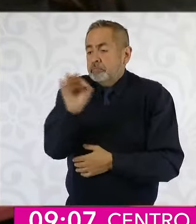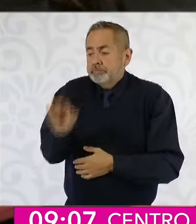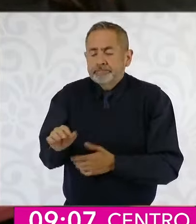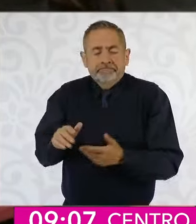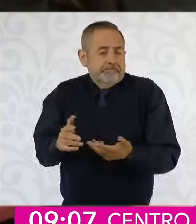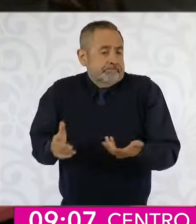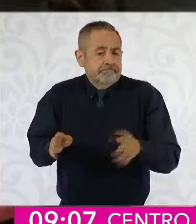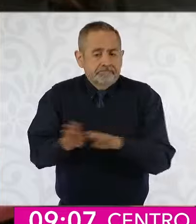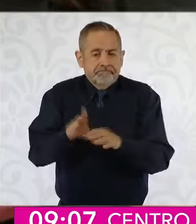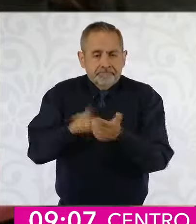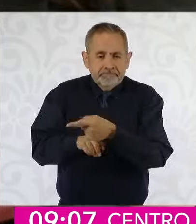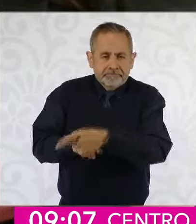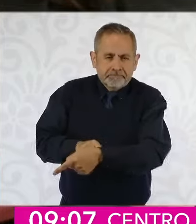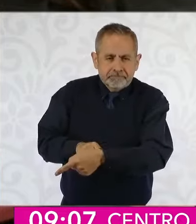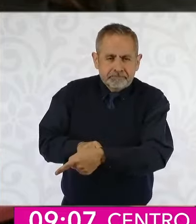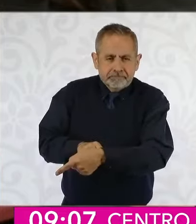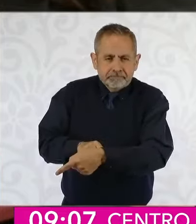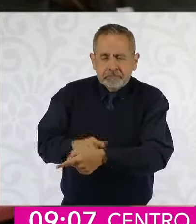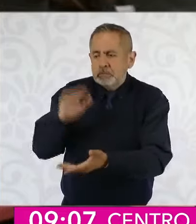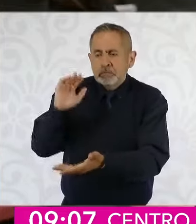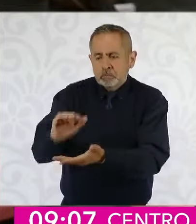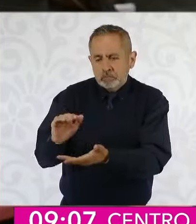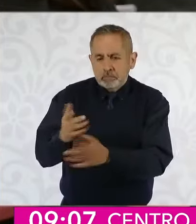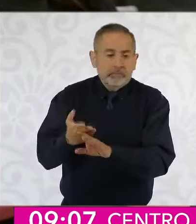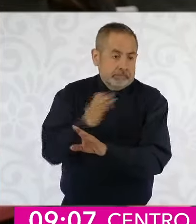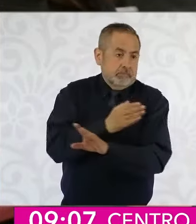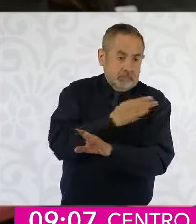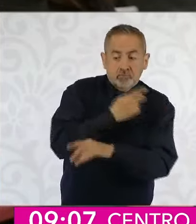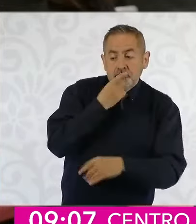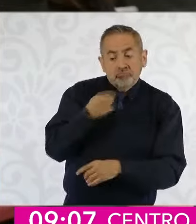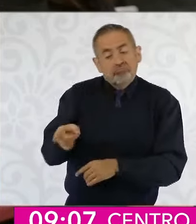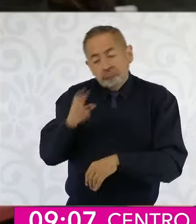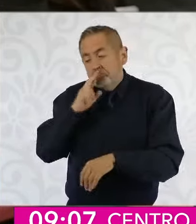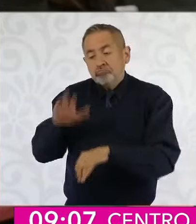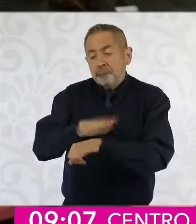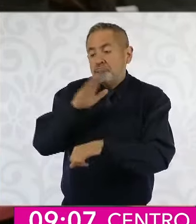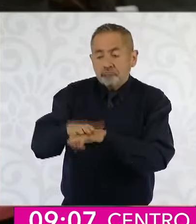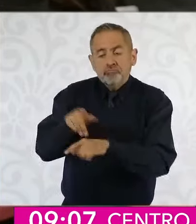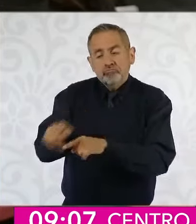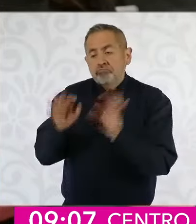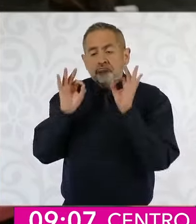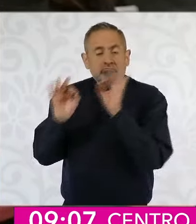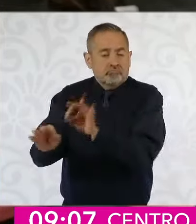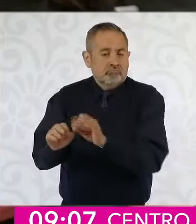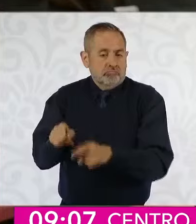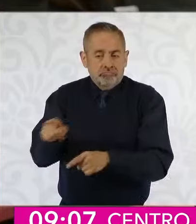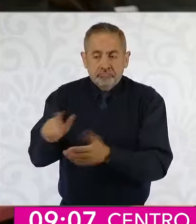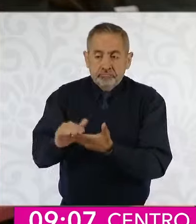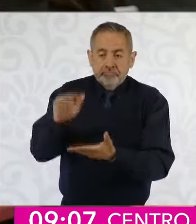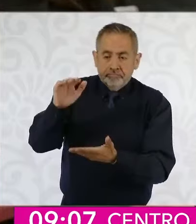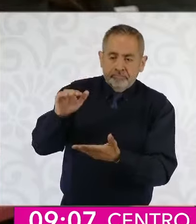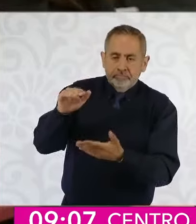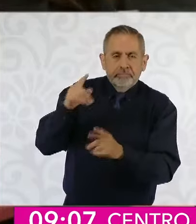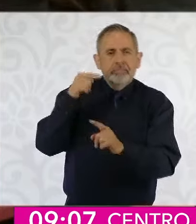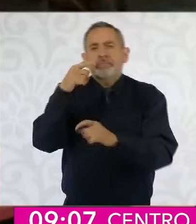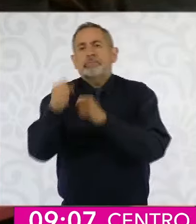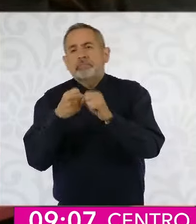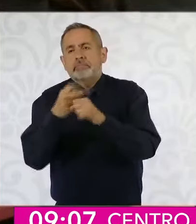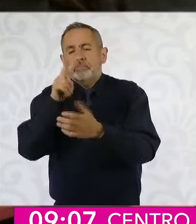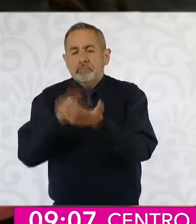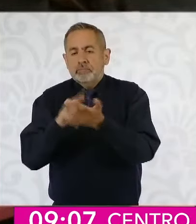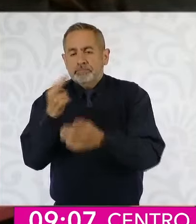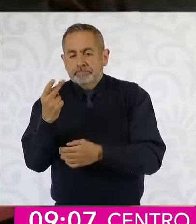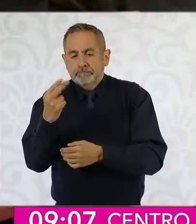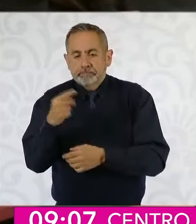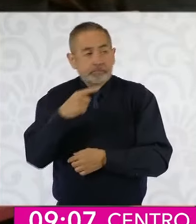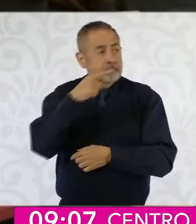0.6%, lo cual es obviamente menor de lo que la Secretaría de Hacienda tenía pronosticado para 2025.